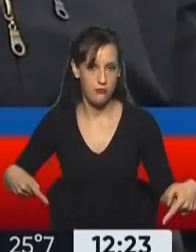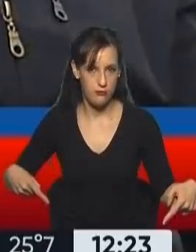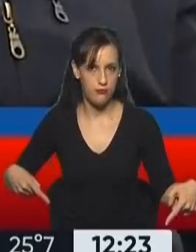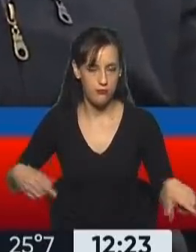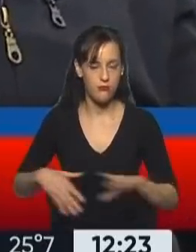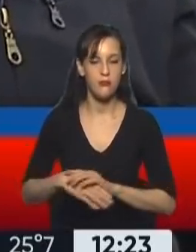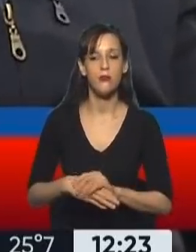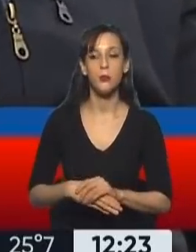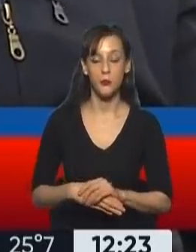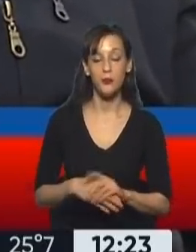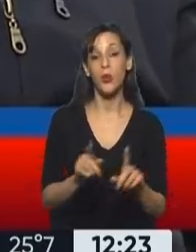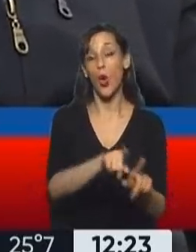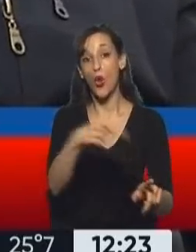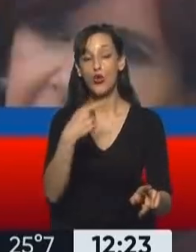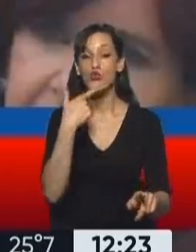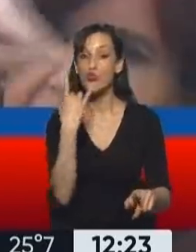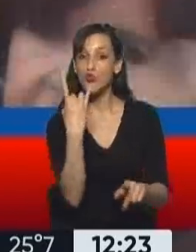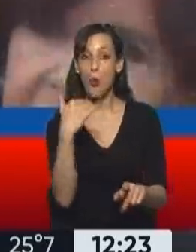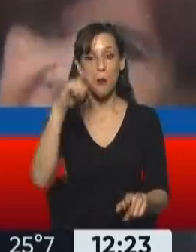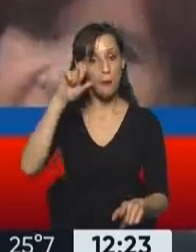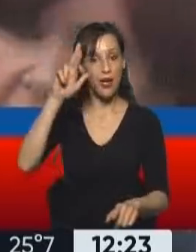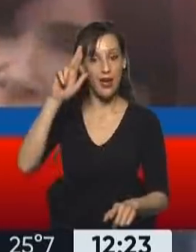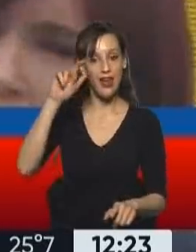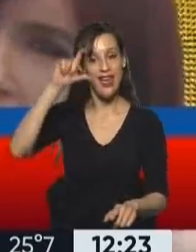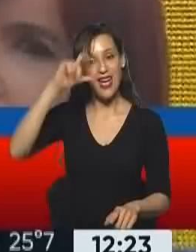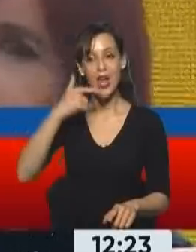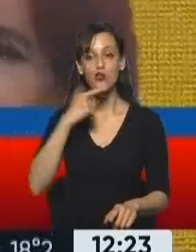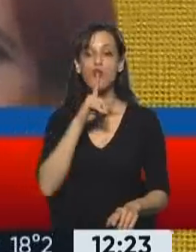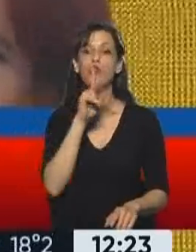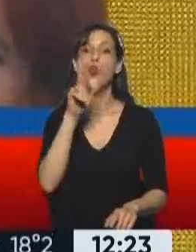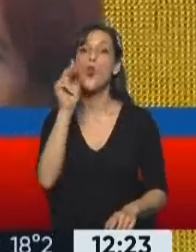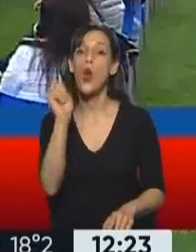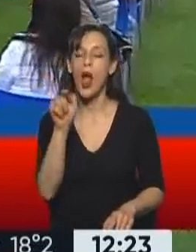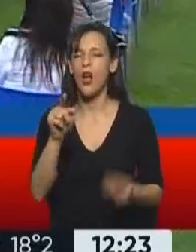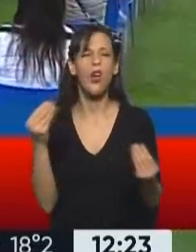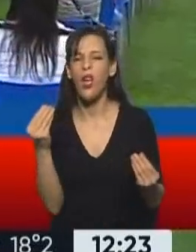Y está esa superestructura, que es la que valida las creencias que mantiene ese sistema.